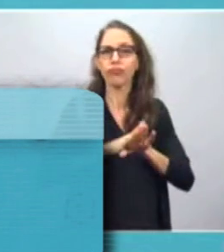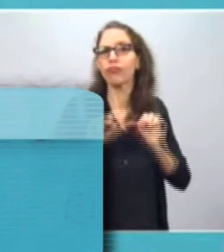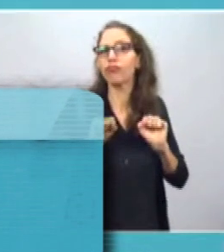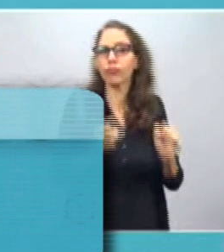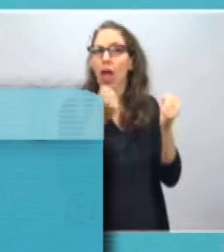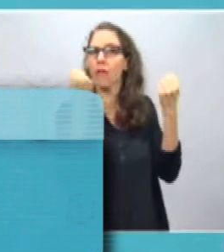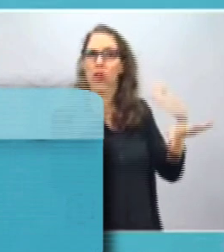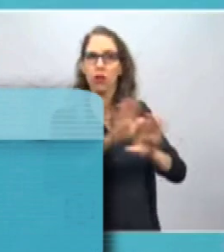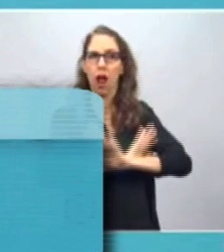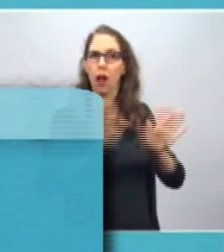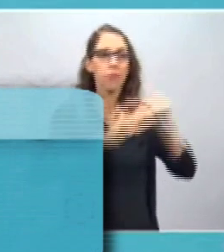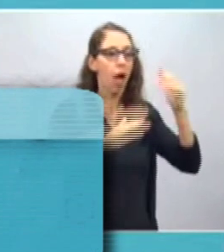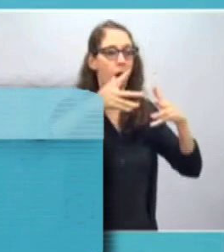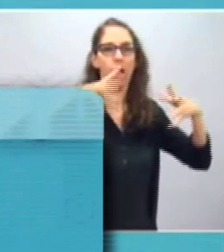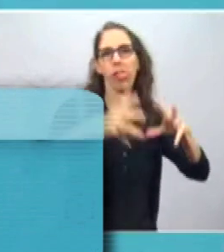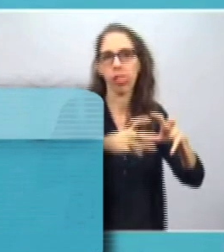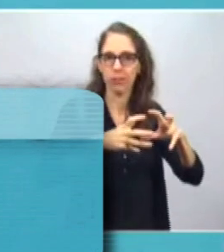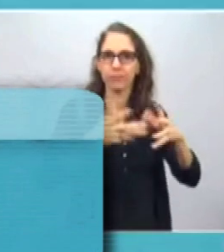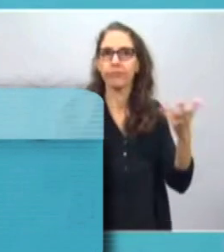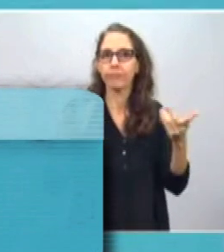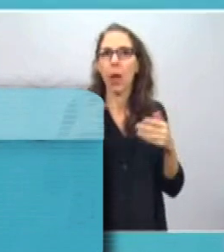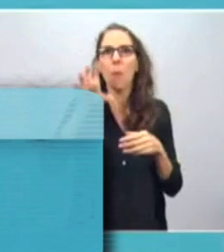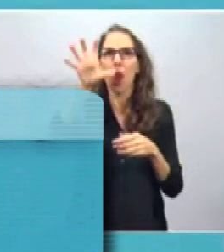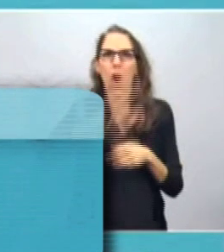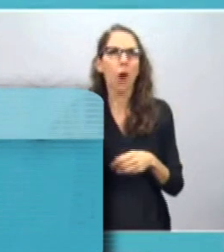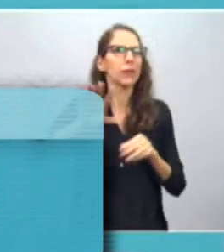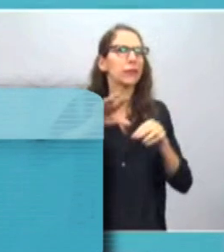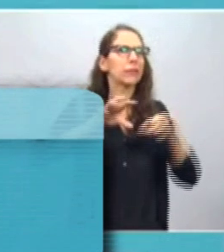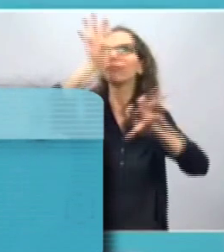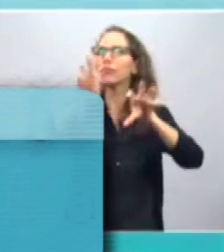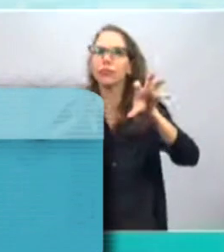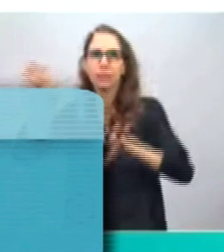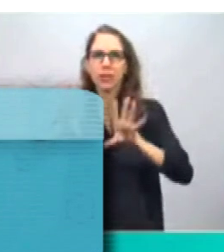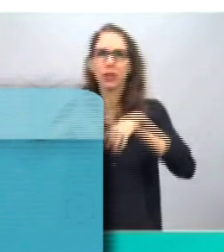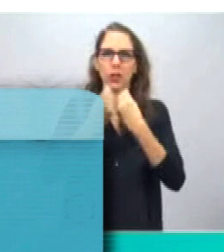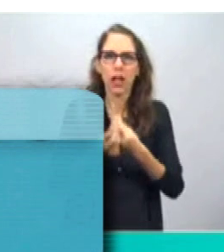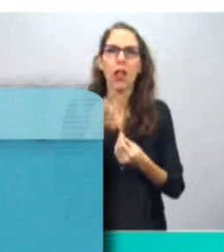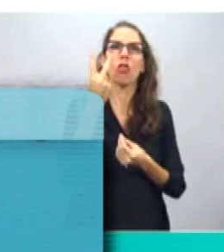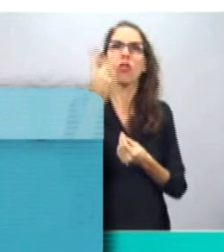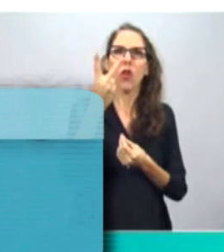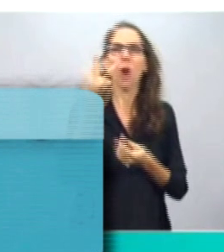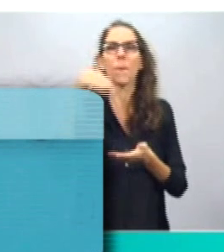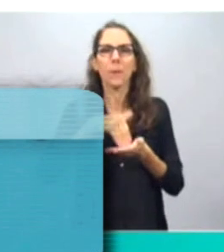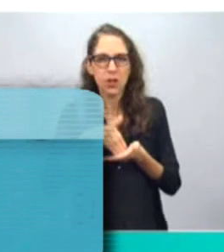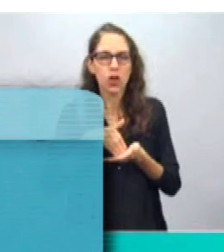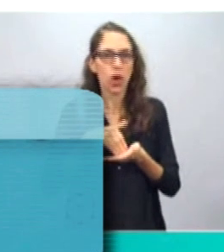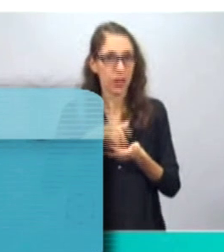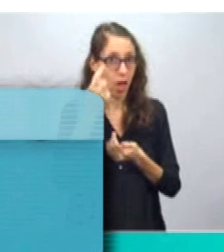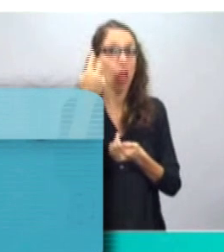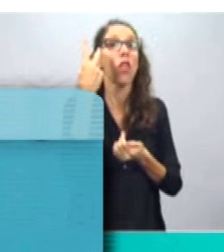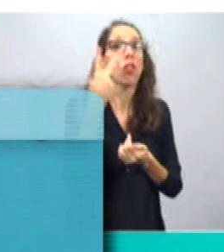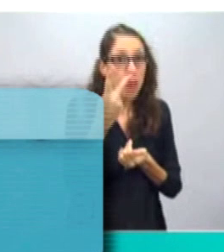completamente abandonadas a lo largo de la provincia de Buenos Aires. Ahí son 2.354.000 millones, es